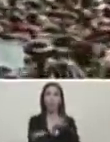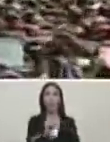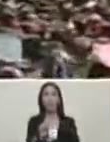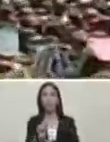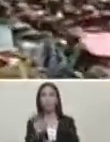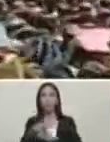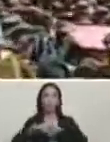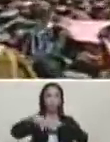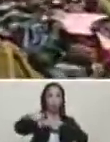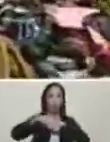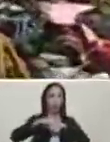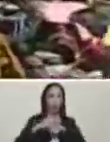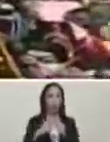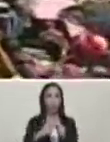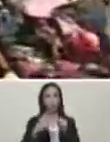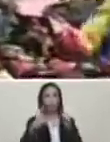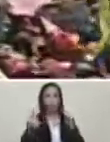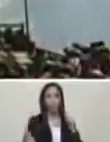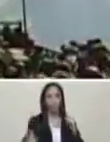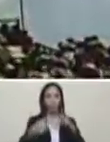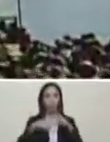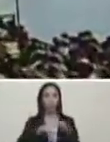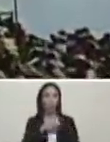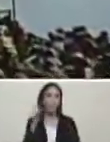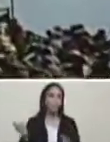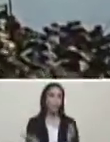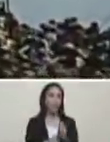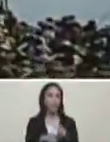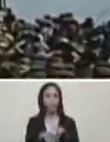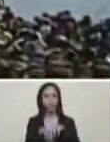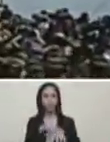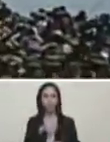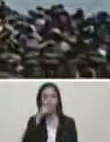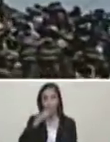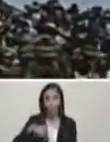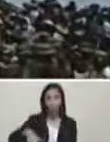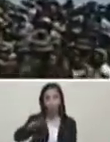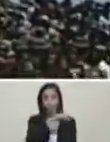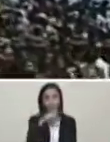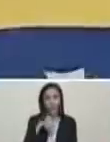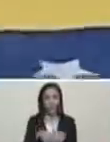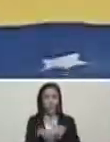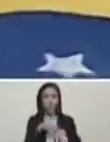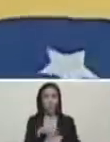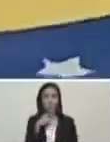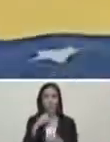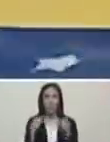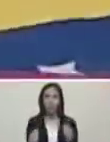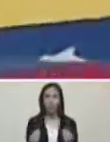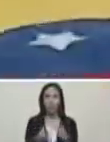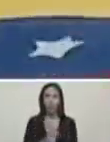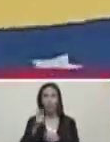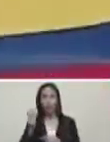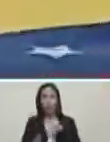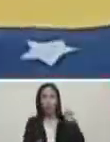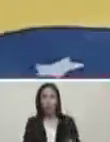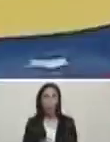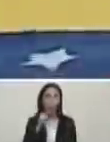2.5 kilómetros, de punta a punta. El pueblo de a pie, el pueblo trabajador, la mujer